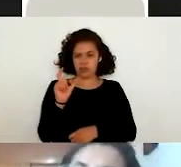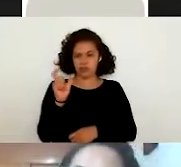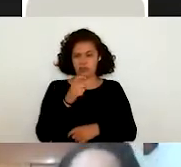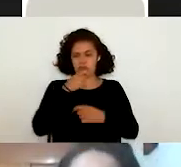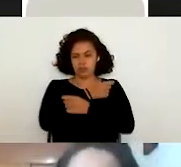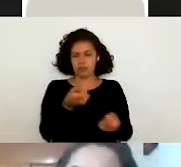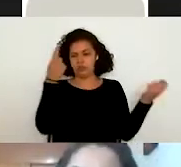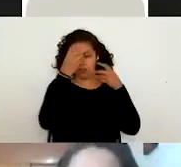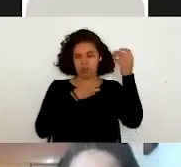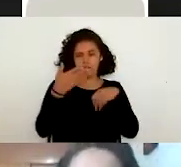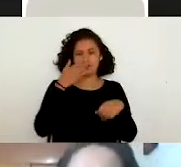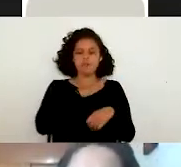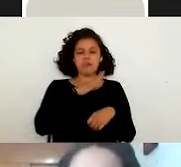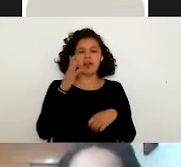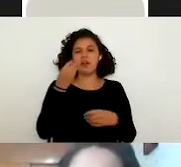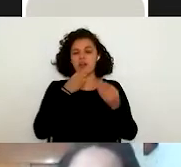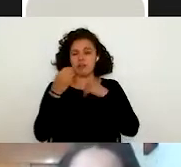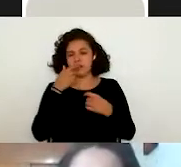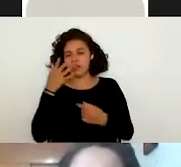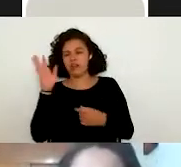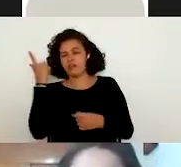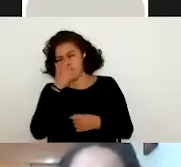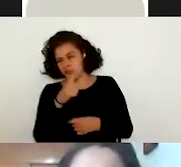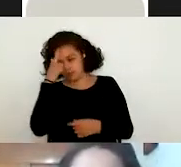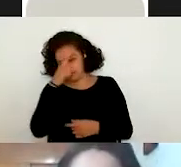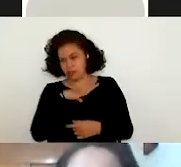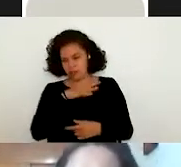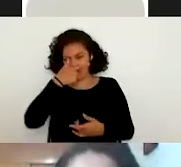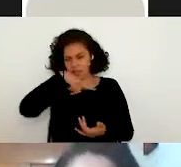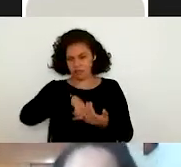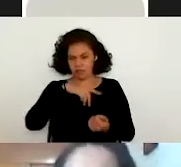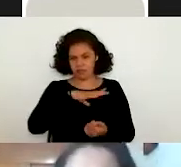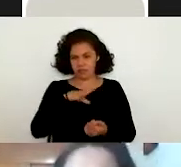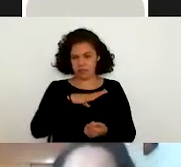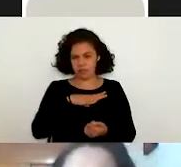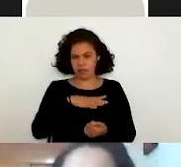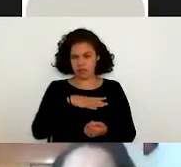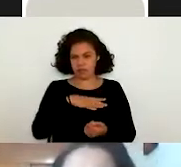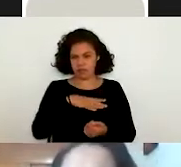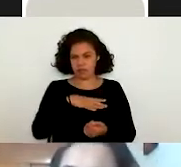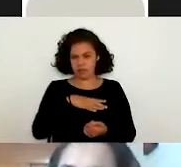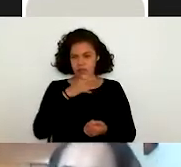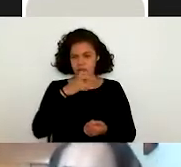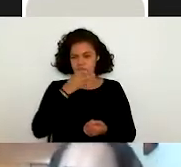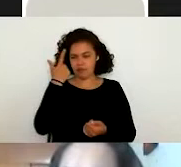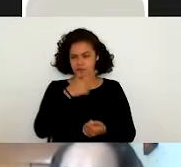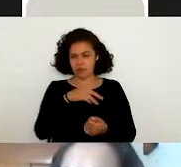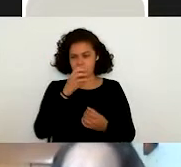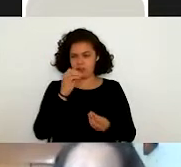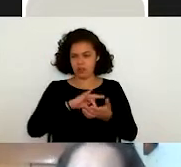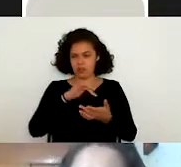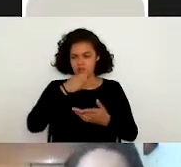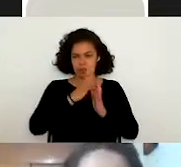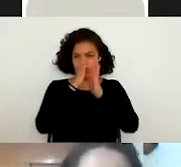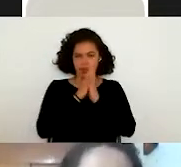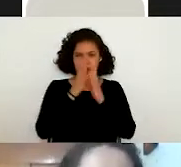existen. Entonces, habría que complementar un poco esa parte. Ok, muchísimas gracias, Katy, por tu participación